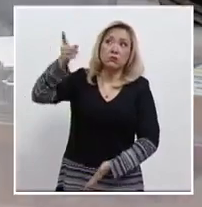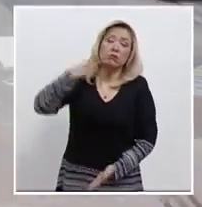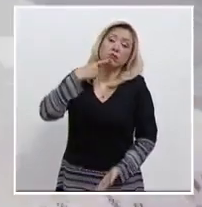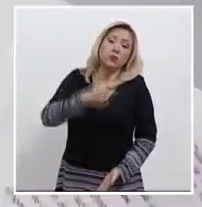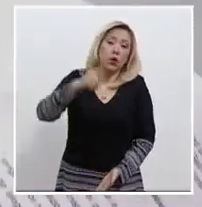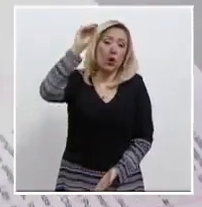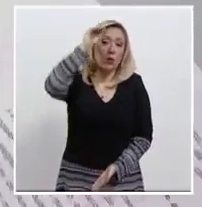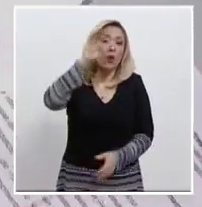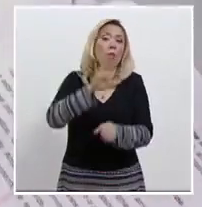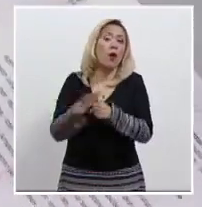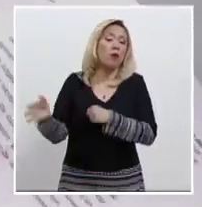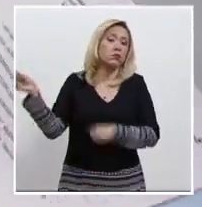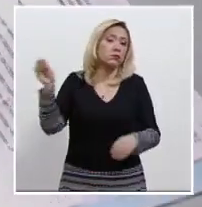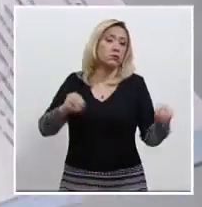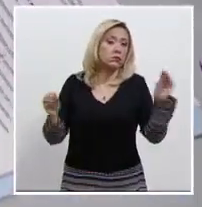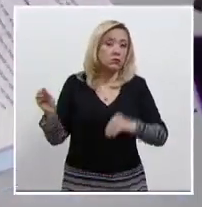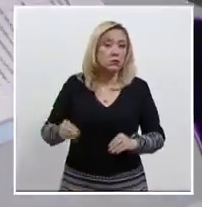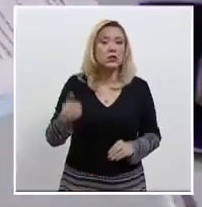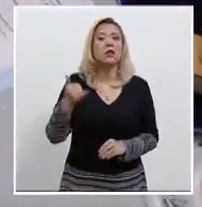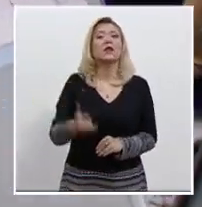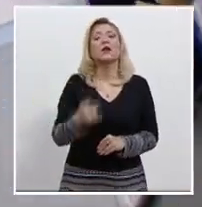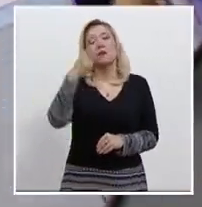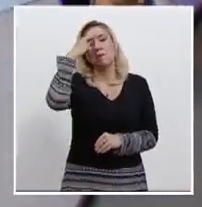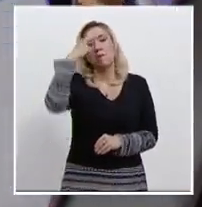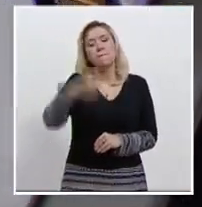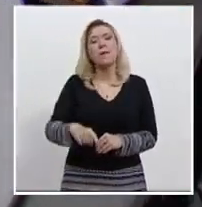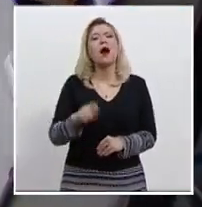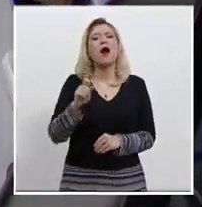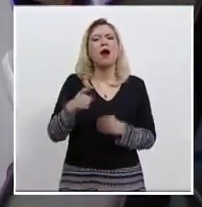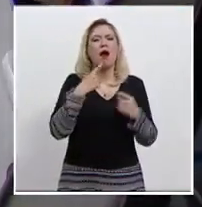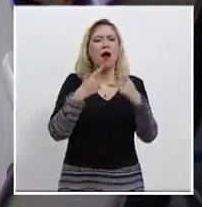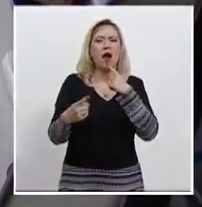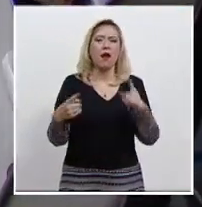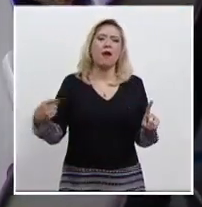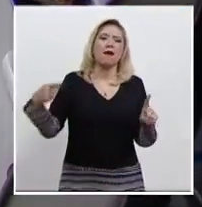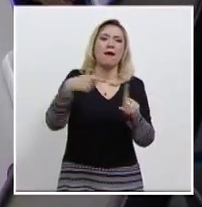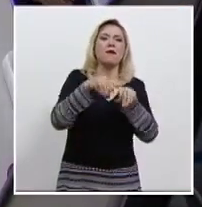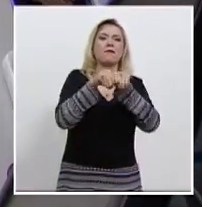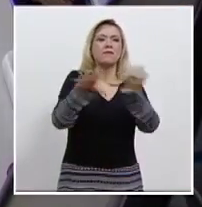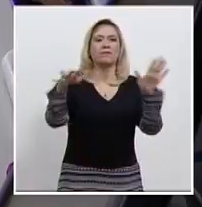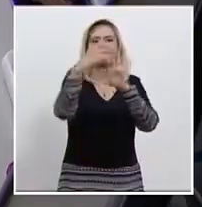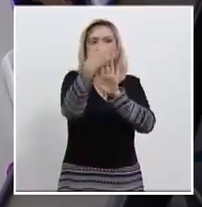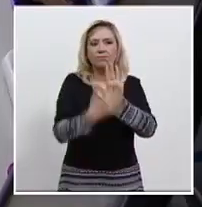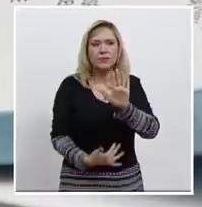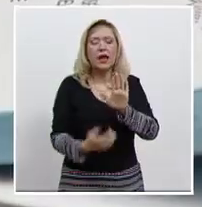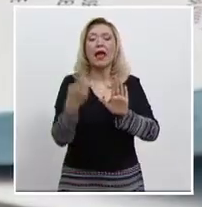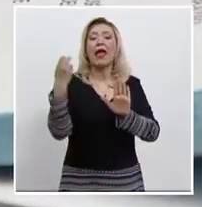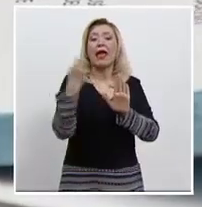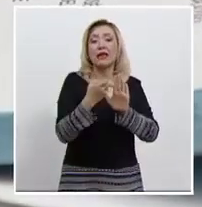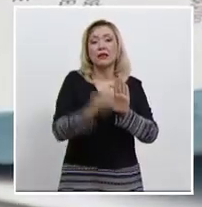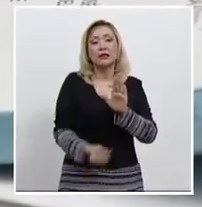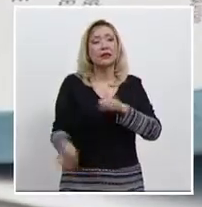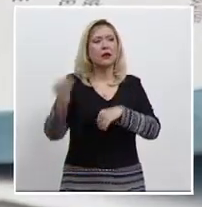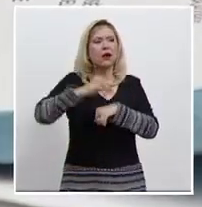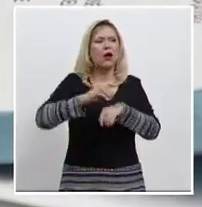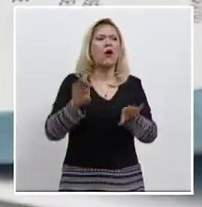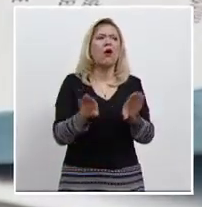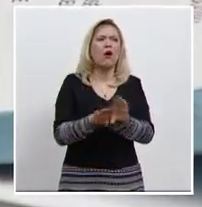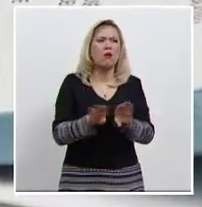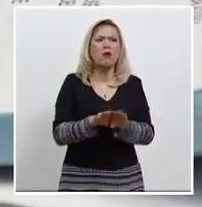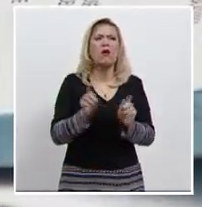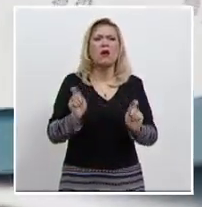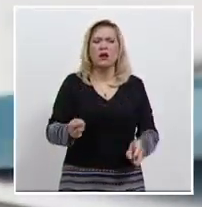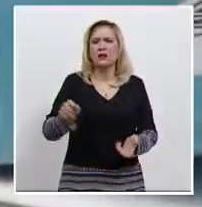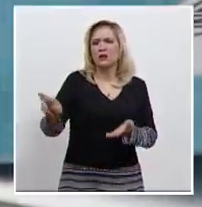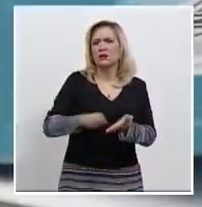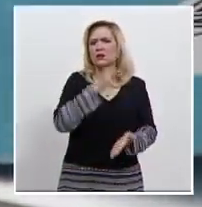criterios respectivos y se emite el acuerdo general plenario que corresponda. Dicho artículo, que fue adicionado mediante decreto el